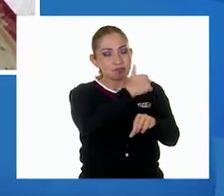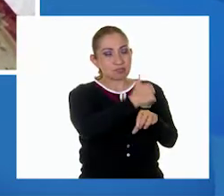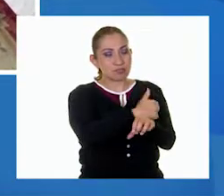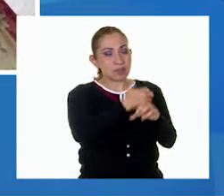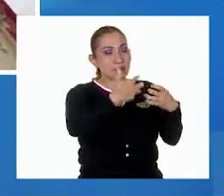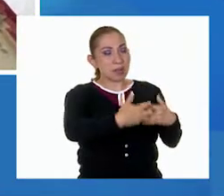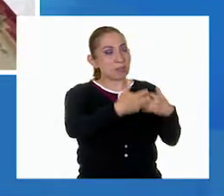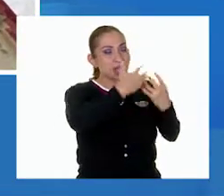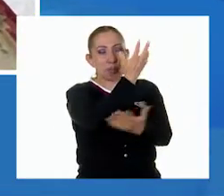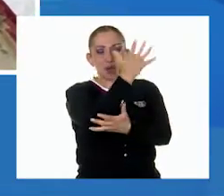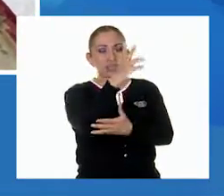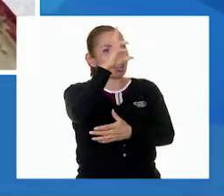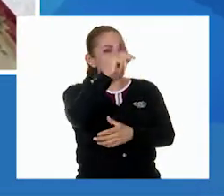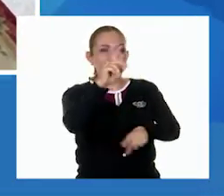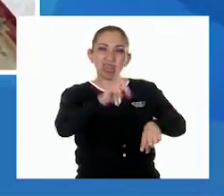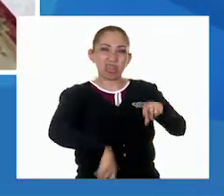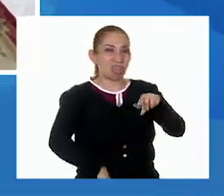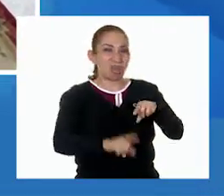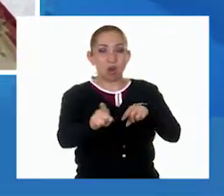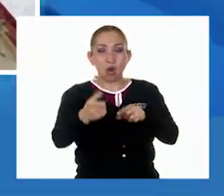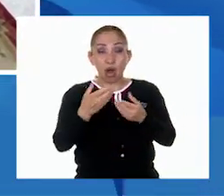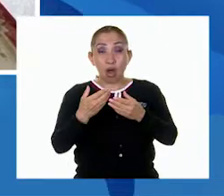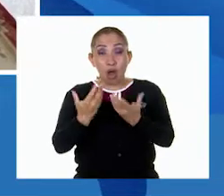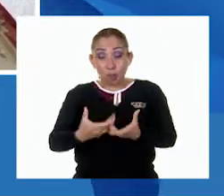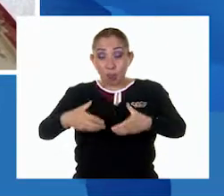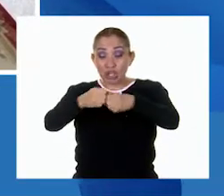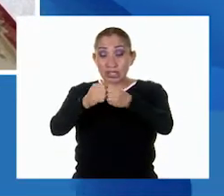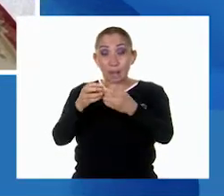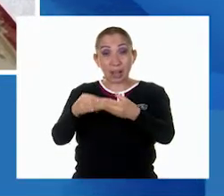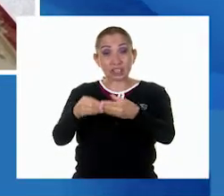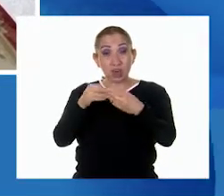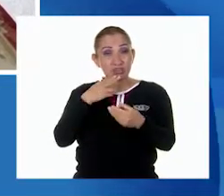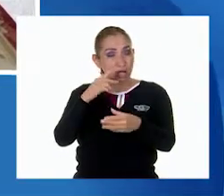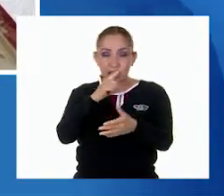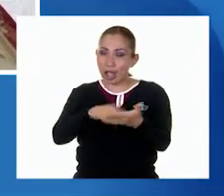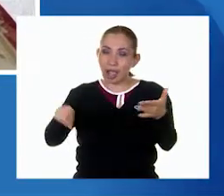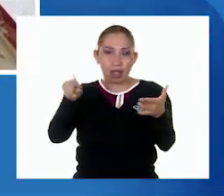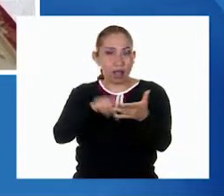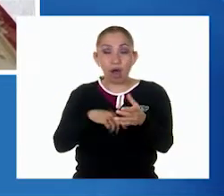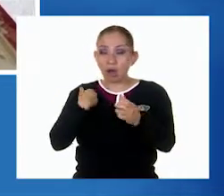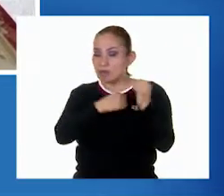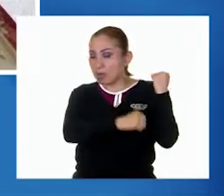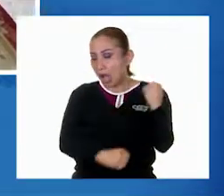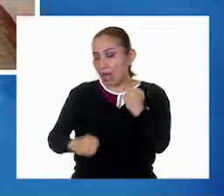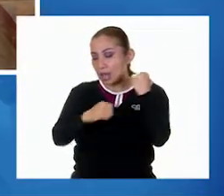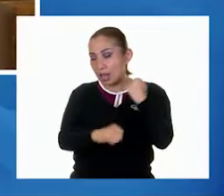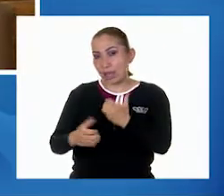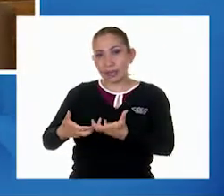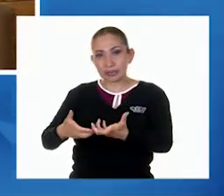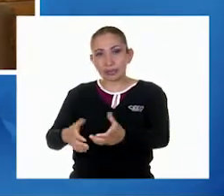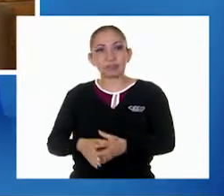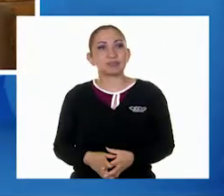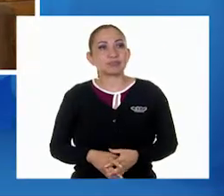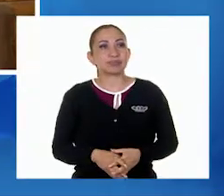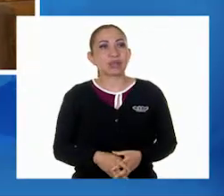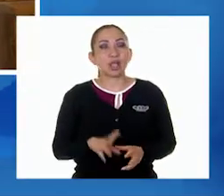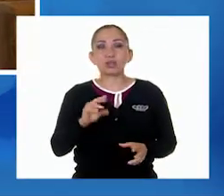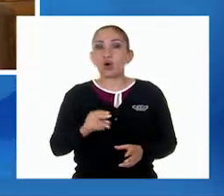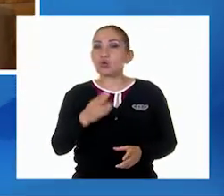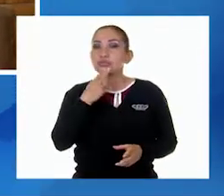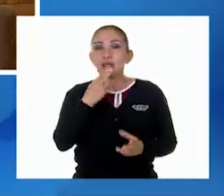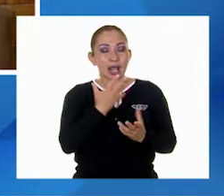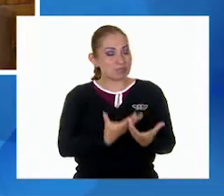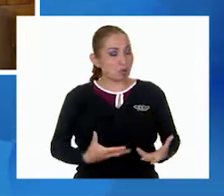bosques, ya no utilizar bolsas de plástico y barrer las calles. Ya no usar bolsas